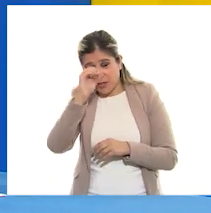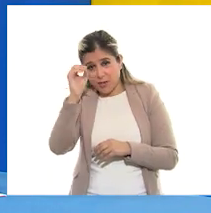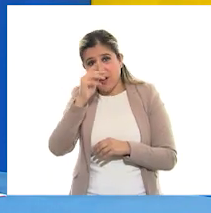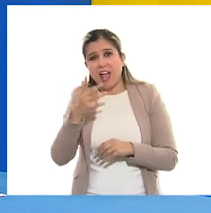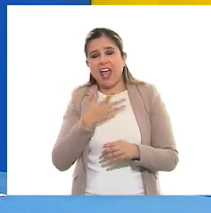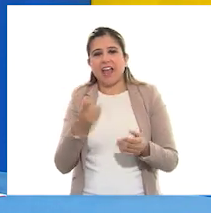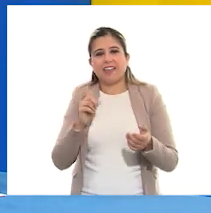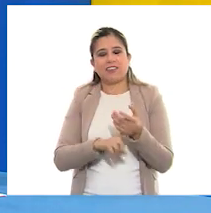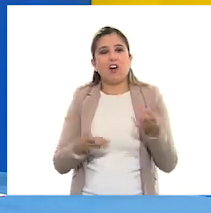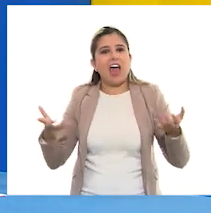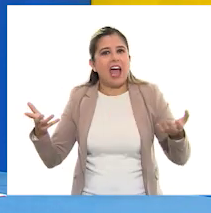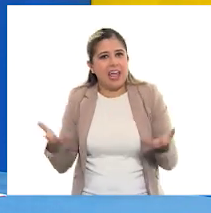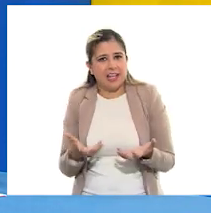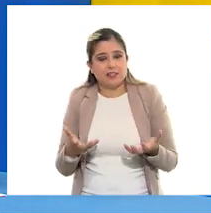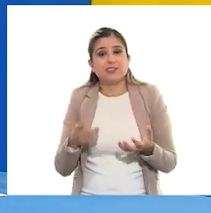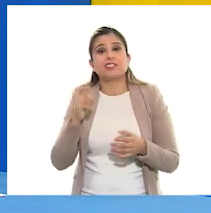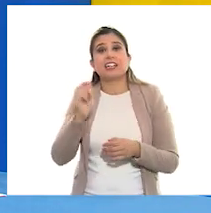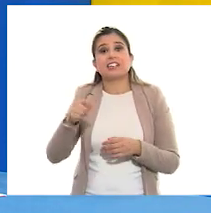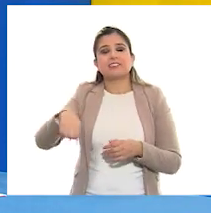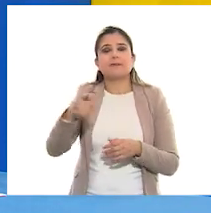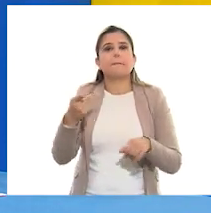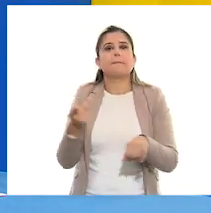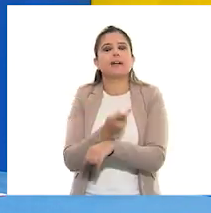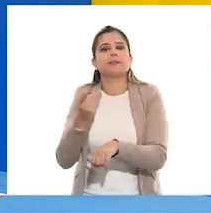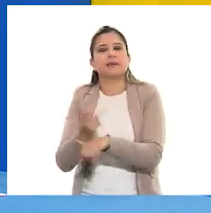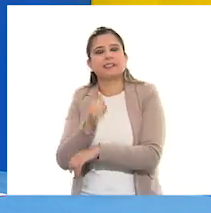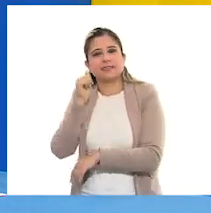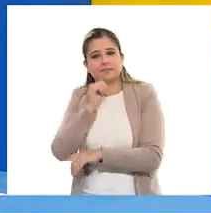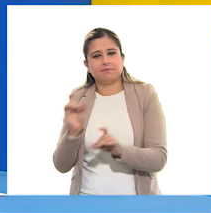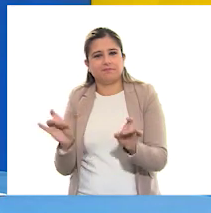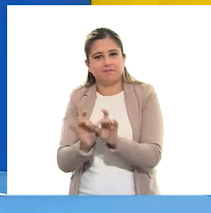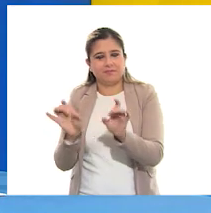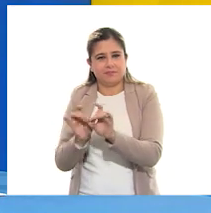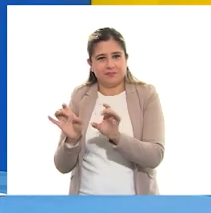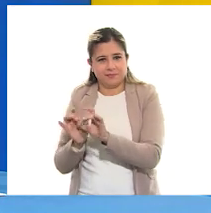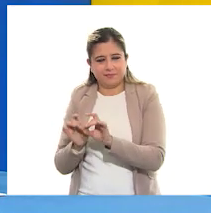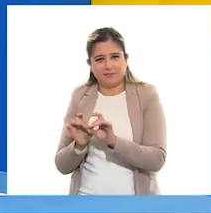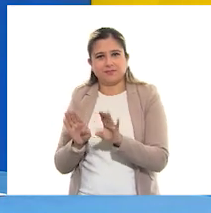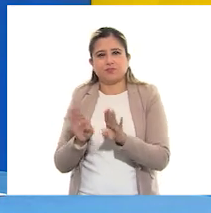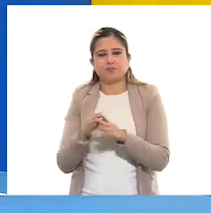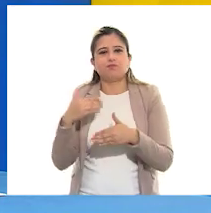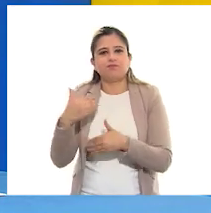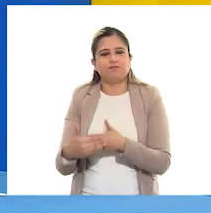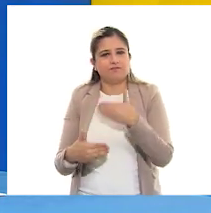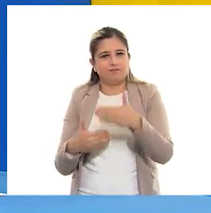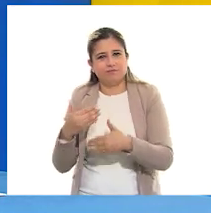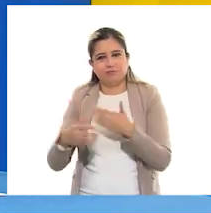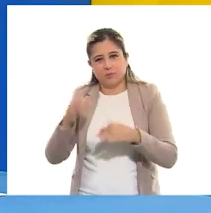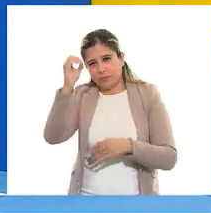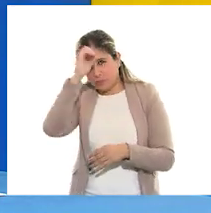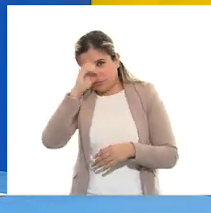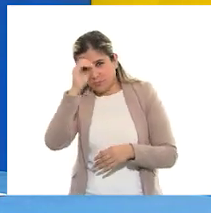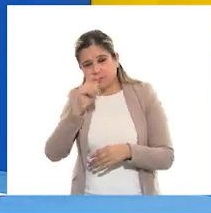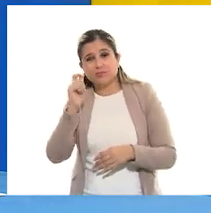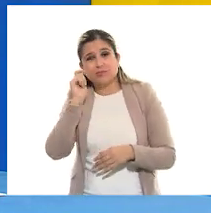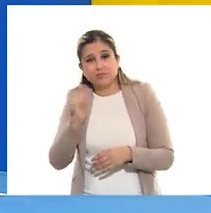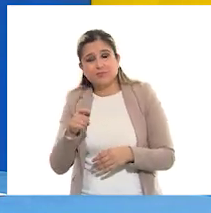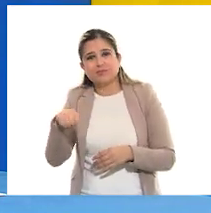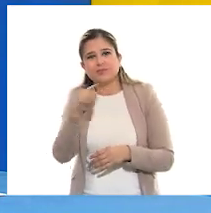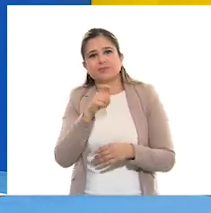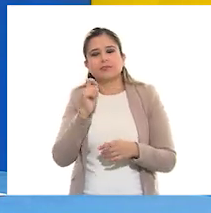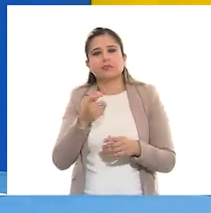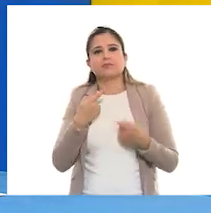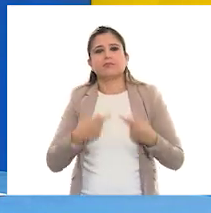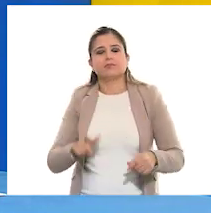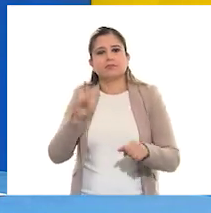tienen hechos, que es aquello que sucede tal como es y como pasa. Y opiniones también, que son la postura